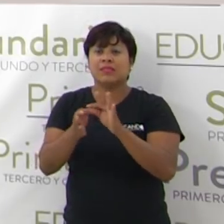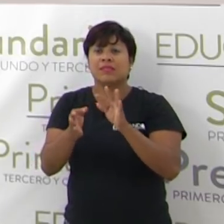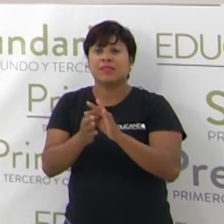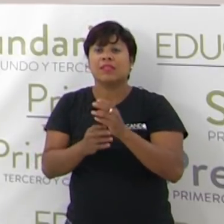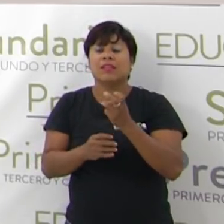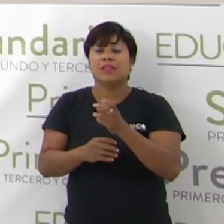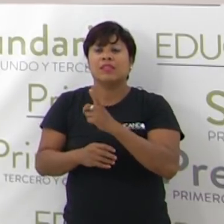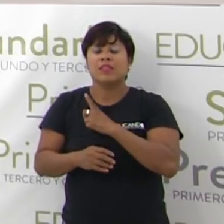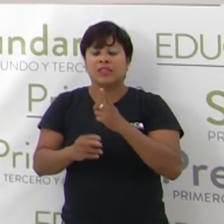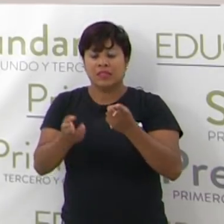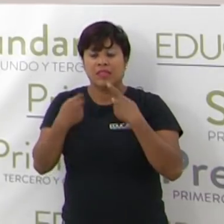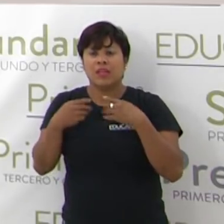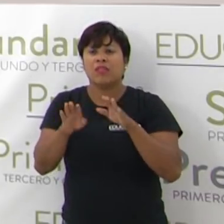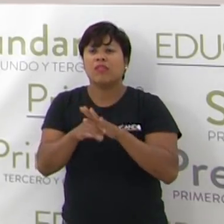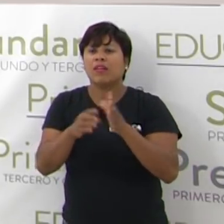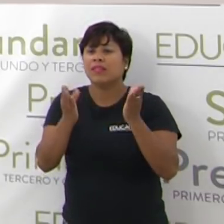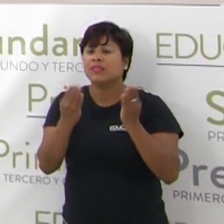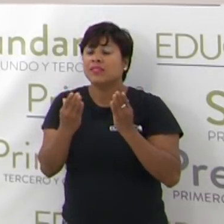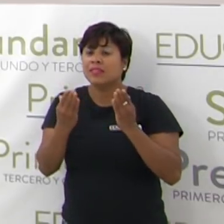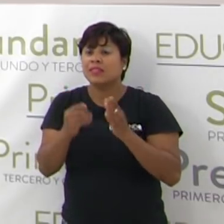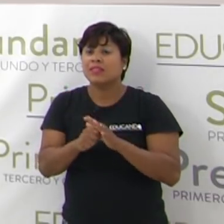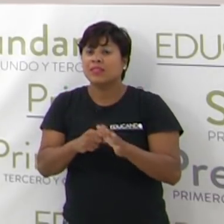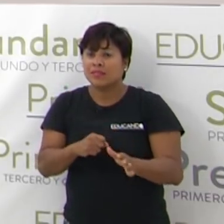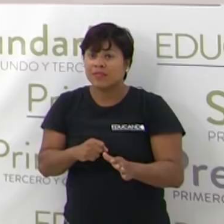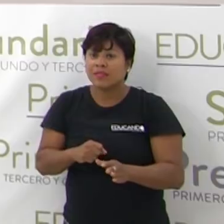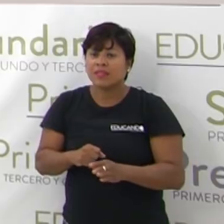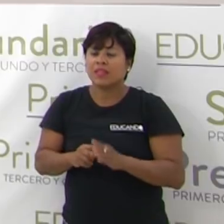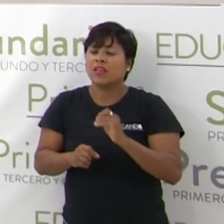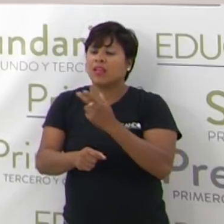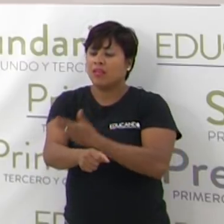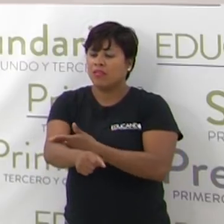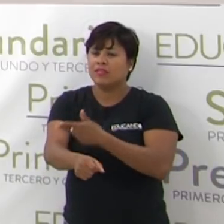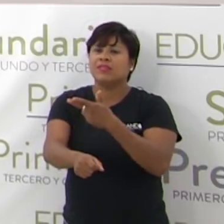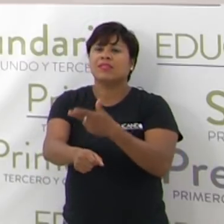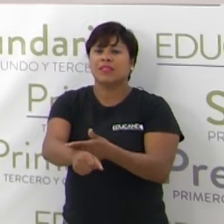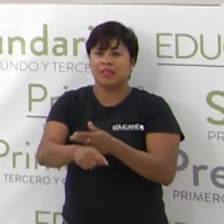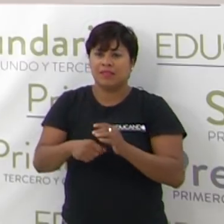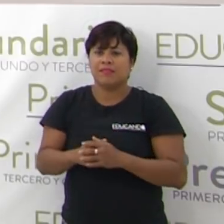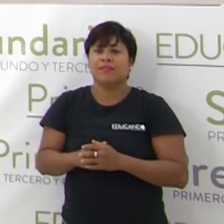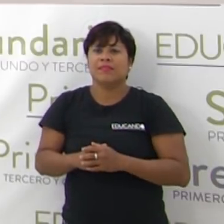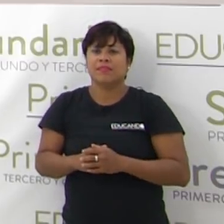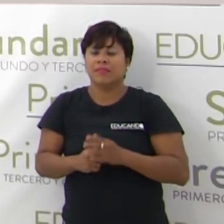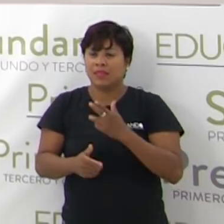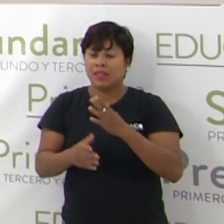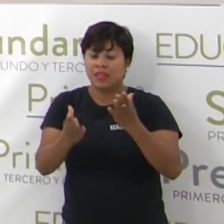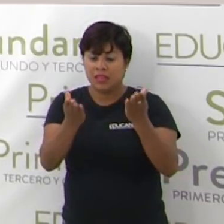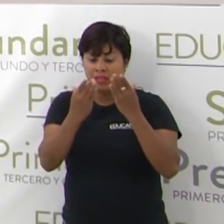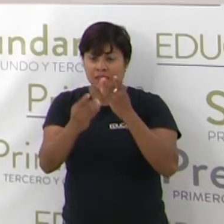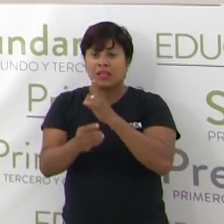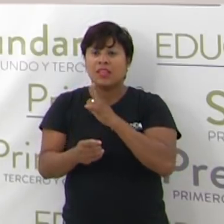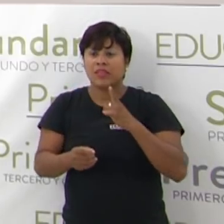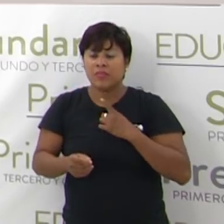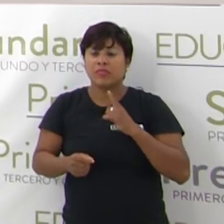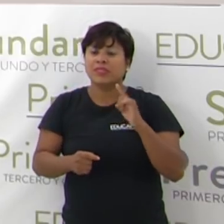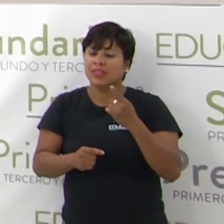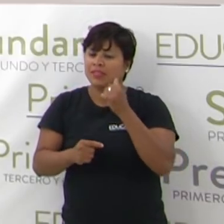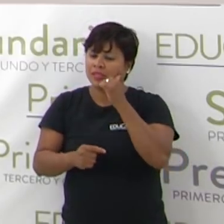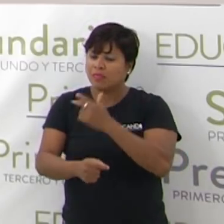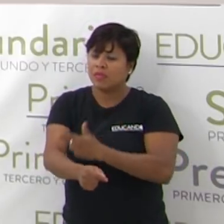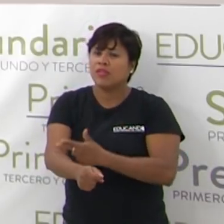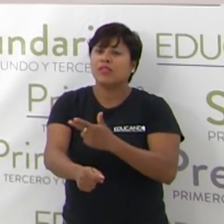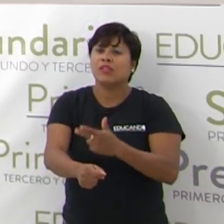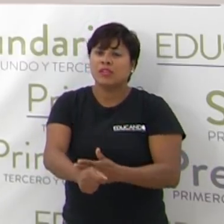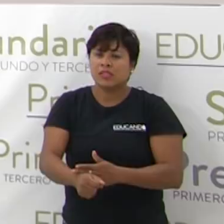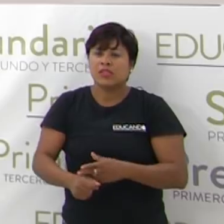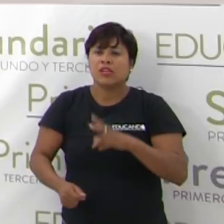da una enseñanza. ¿Cuál es? La honestidad, ¿verdad? Nos enseña a que hay que ser honestos, que